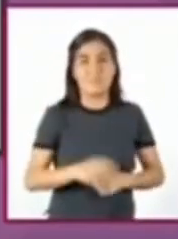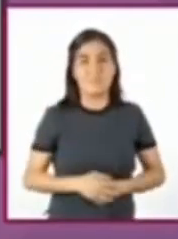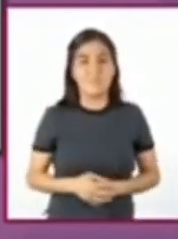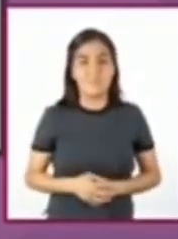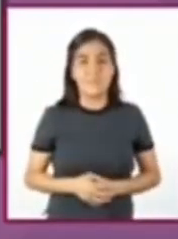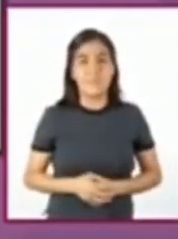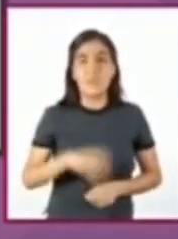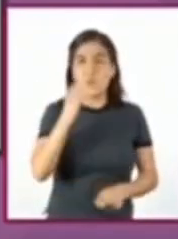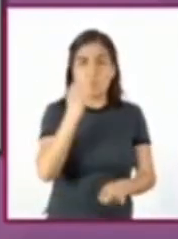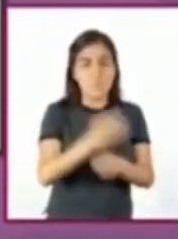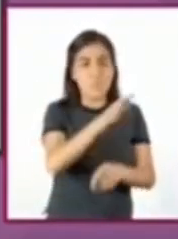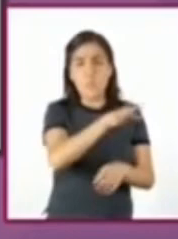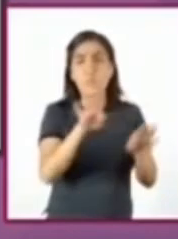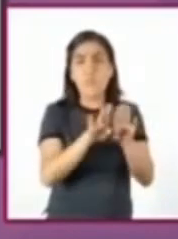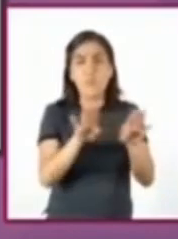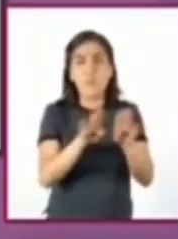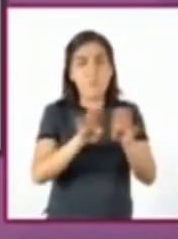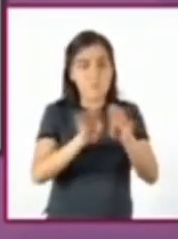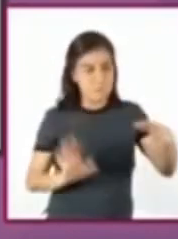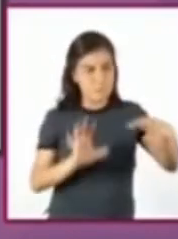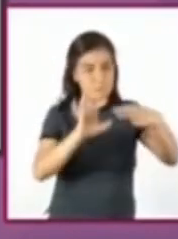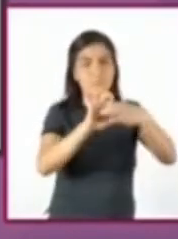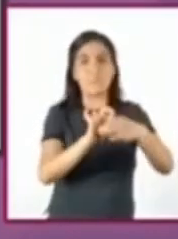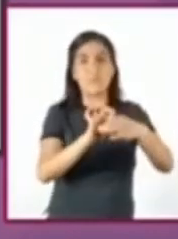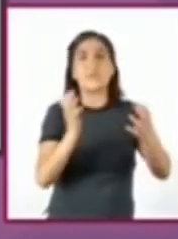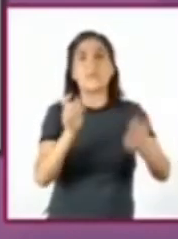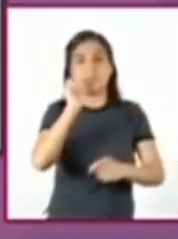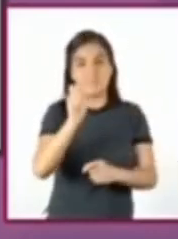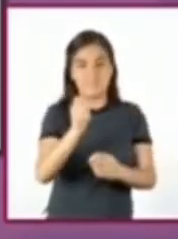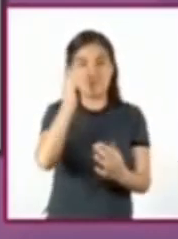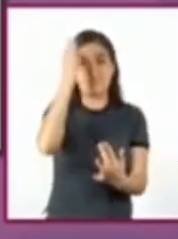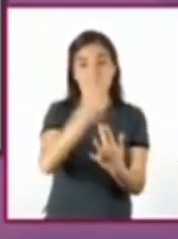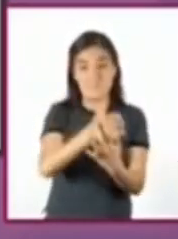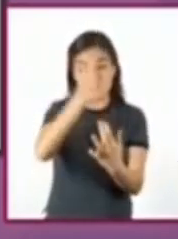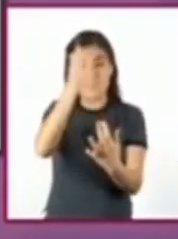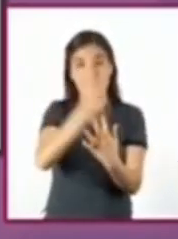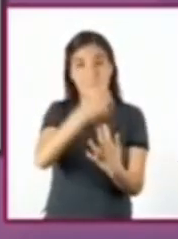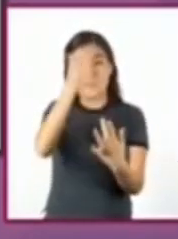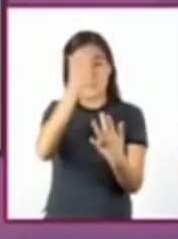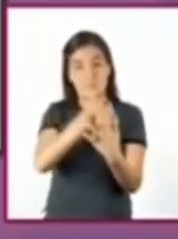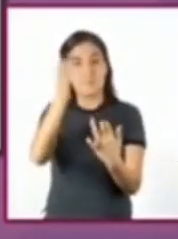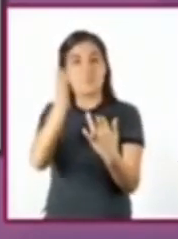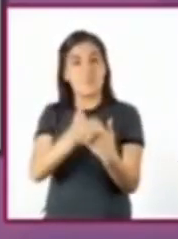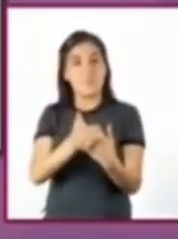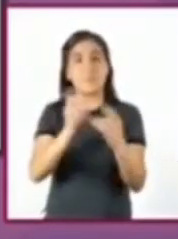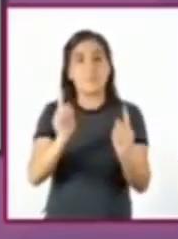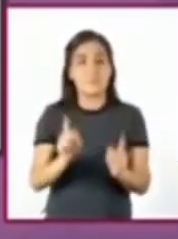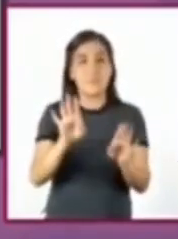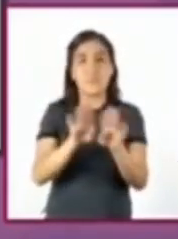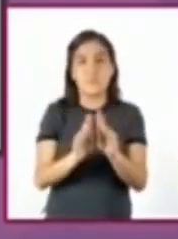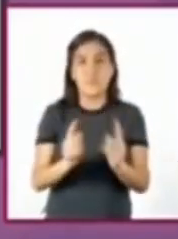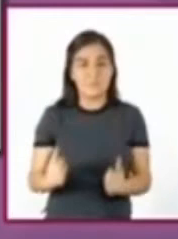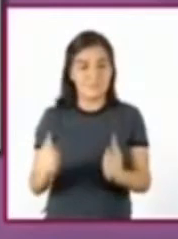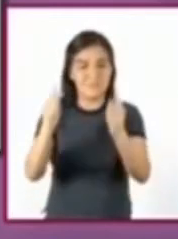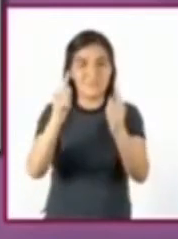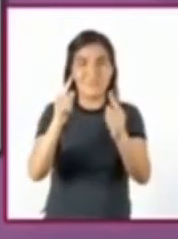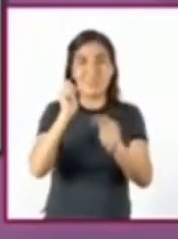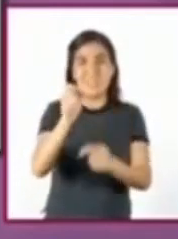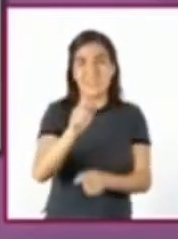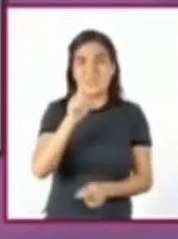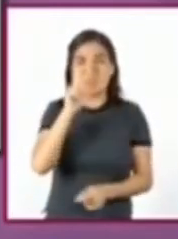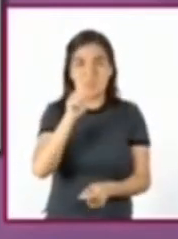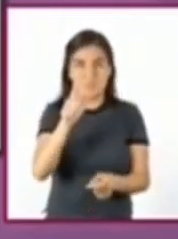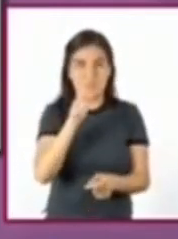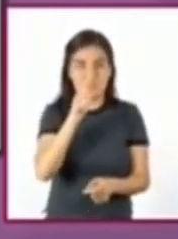En esta conexión, la corriente eléctrica se divide en cada uno de los ramales o derivaciones del circuito.